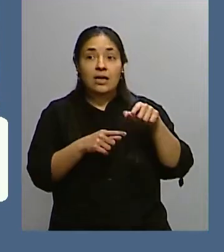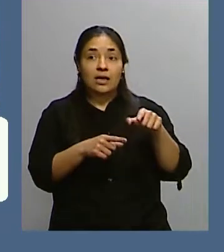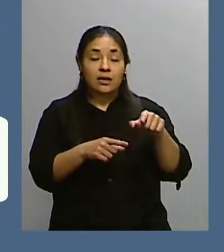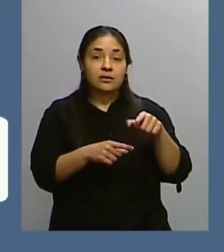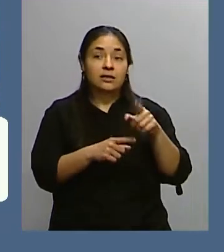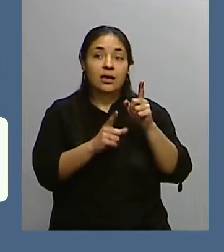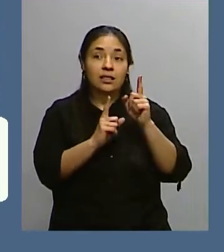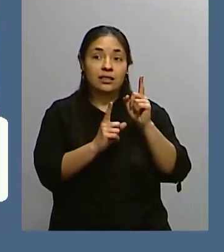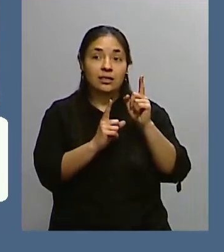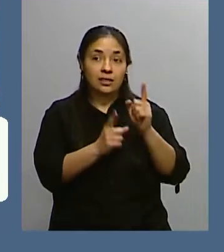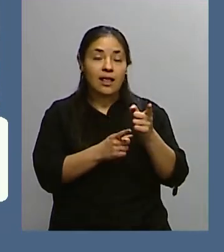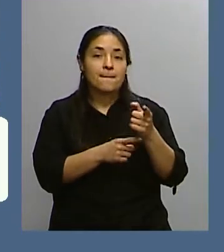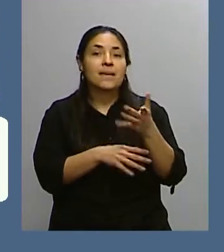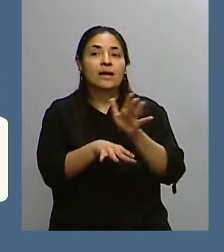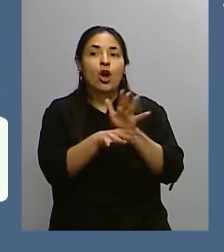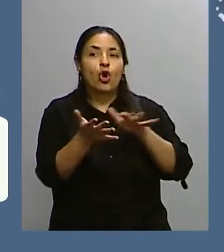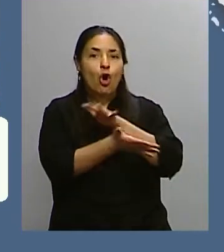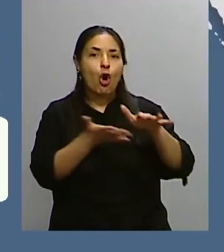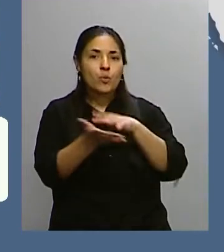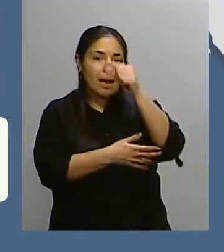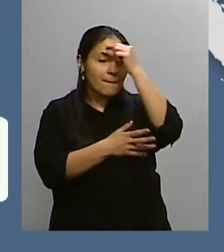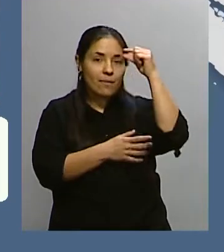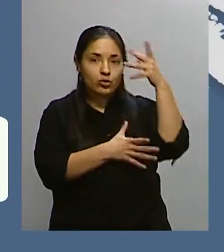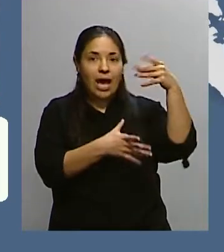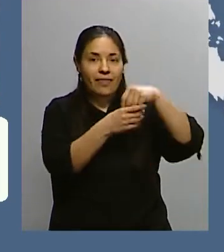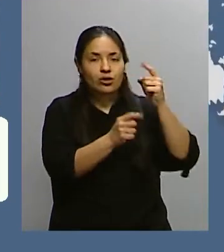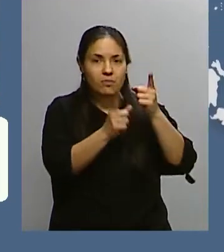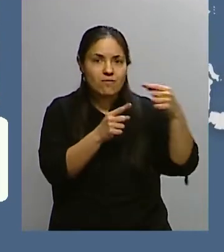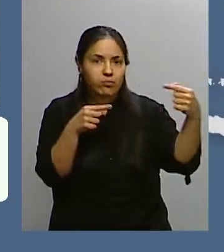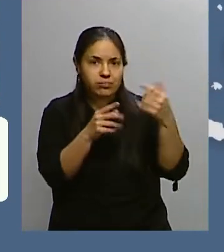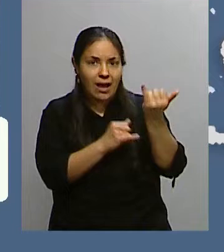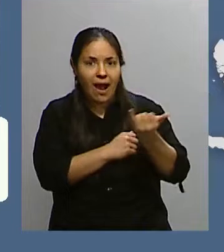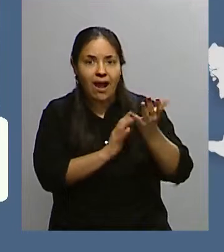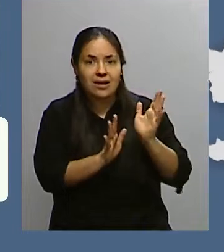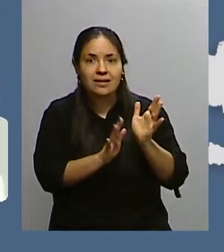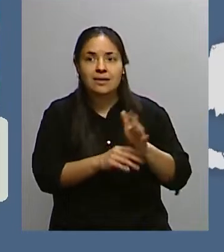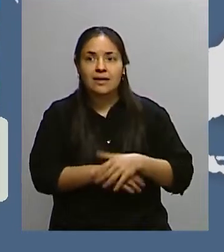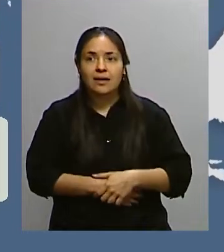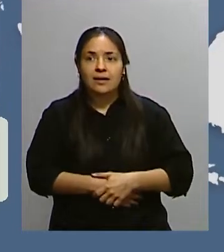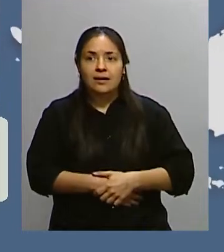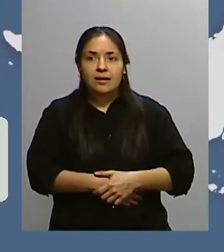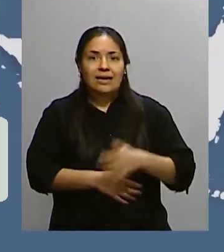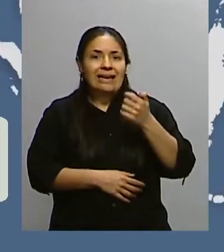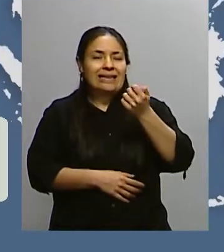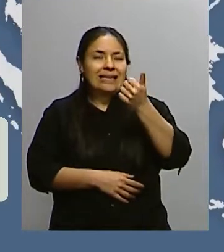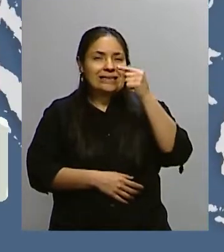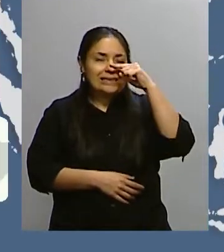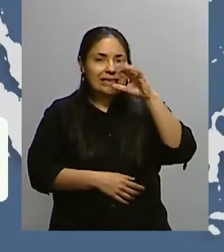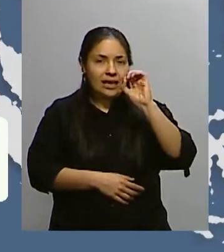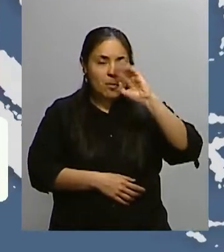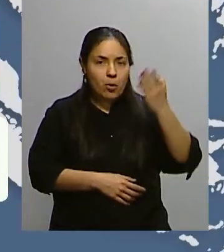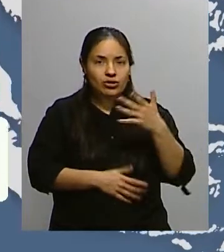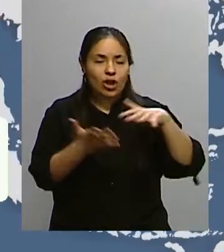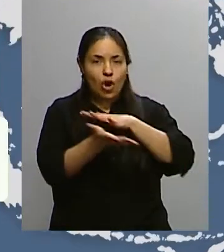rechazado por la mayoría del pueblo mapuche. Una encuesta Claro. reciente nos habla que más del 60, casi el 70% del pueblo